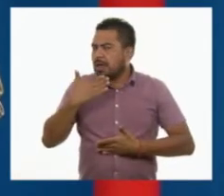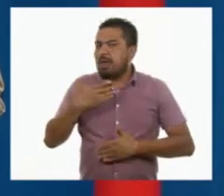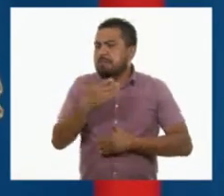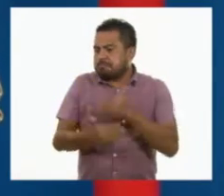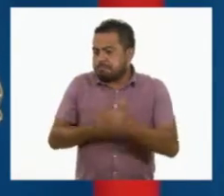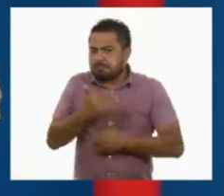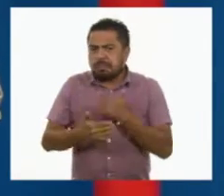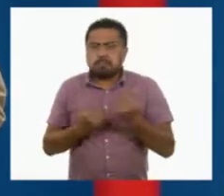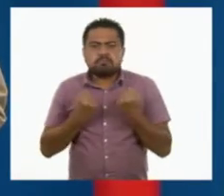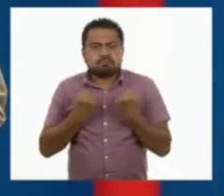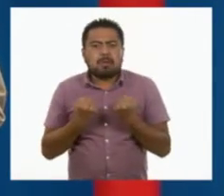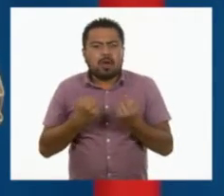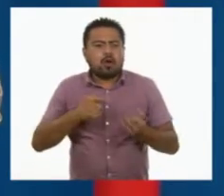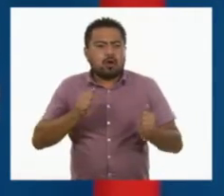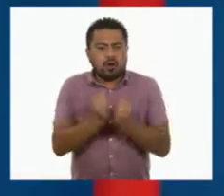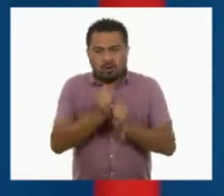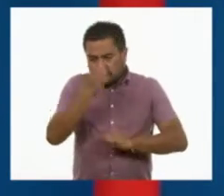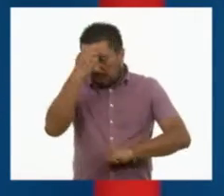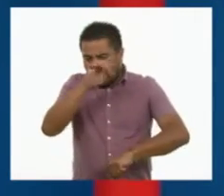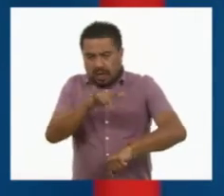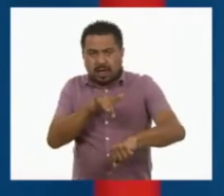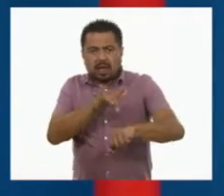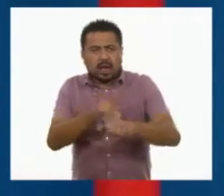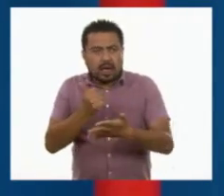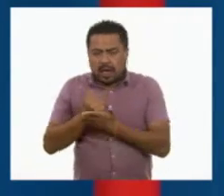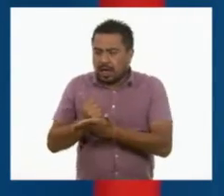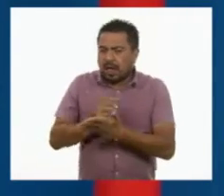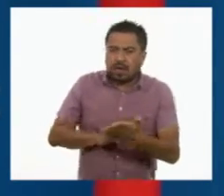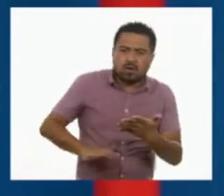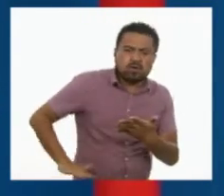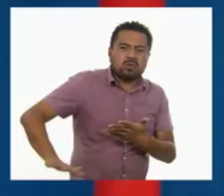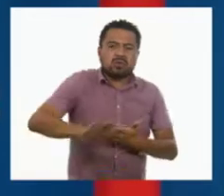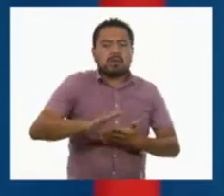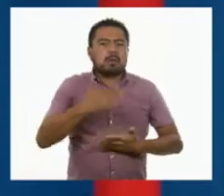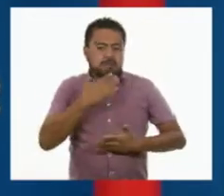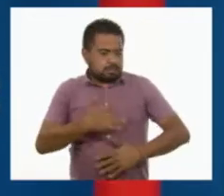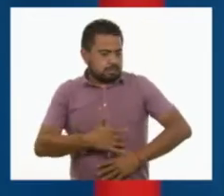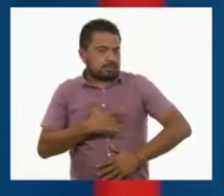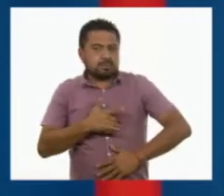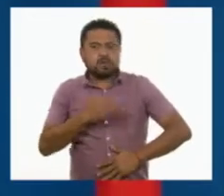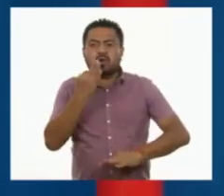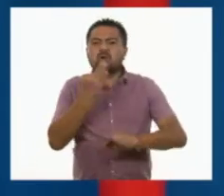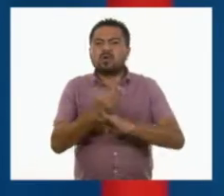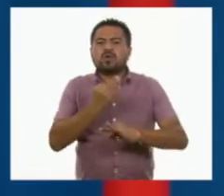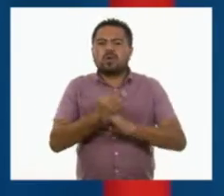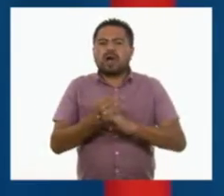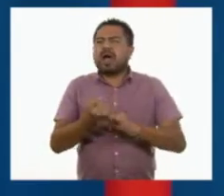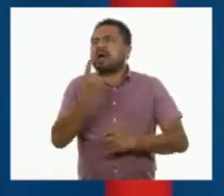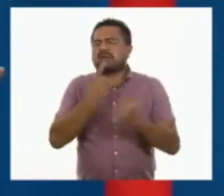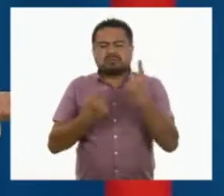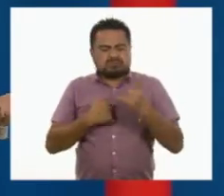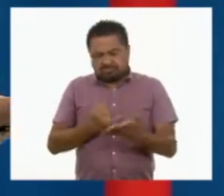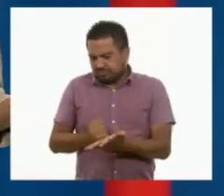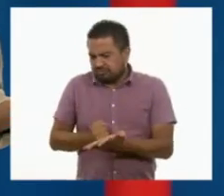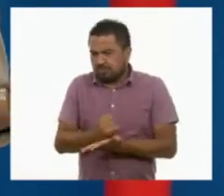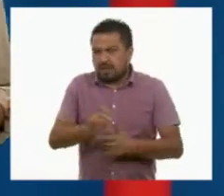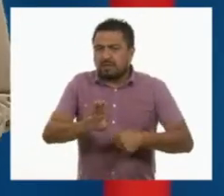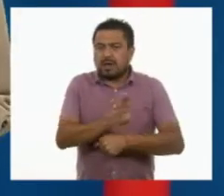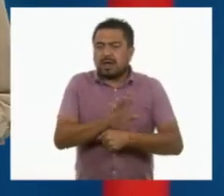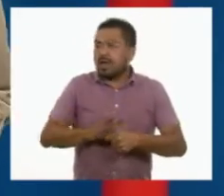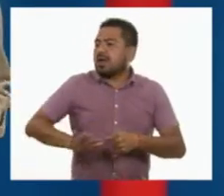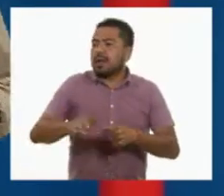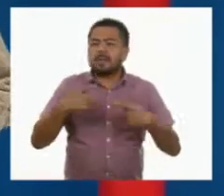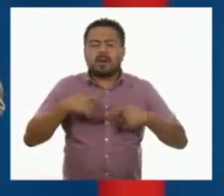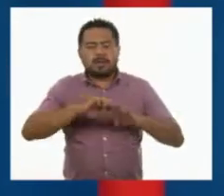saliendo fortalecidos de toda esta experiencia. Con la ayuda de todos estaremos muy bien. Y yo he tomado algunas decisiones que nos benefician a los demás.